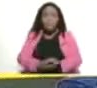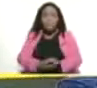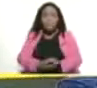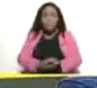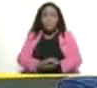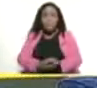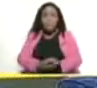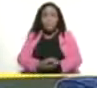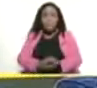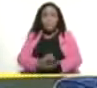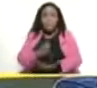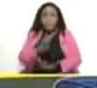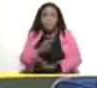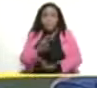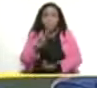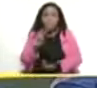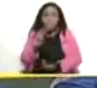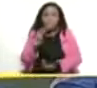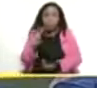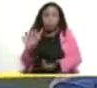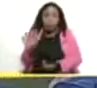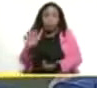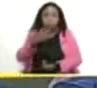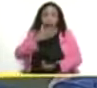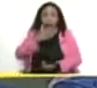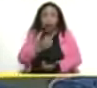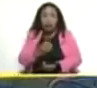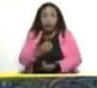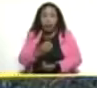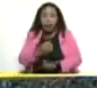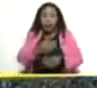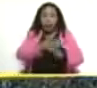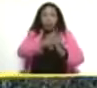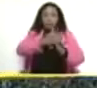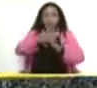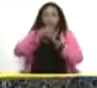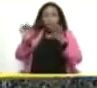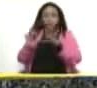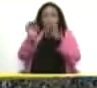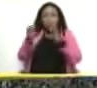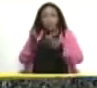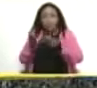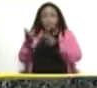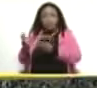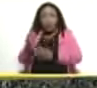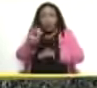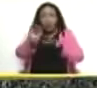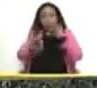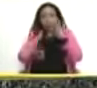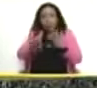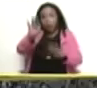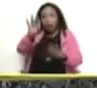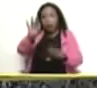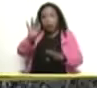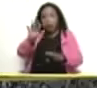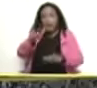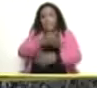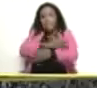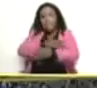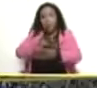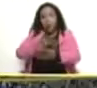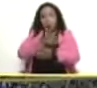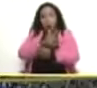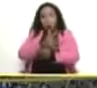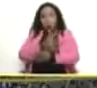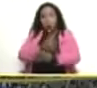que estaba el 24 de diciembre como estuvo, compartiendo los regalos con los niños, con las niñas, más de 13 millones de juguetes y regalos